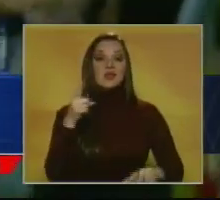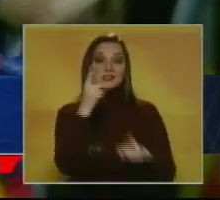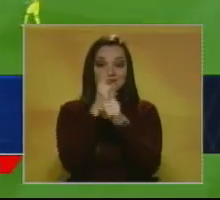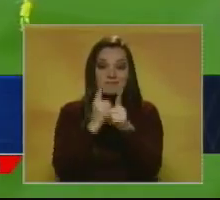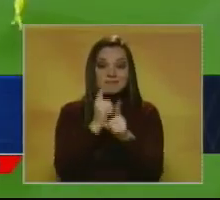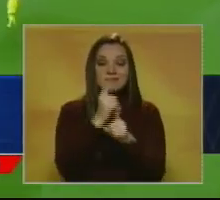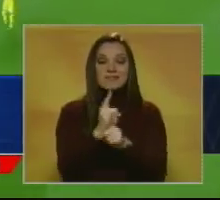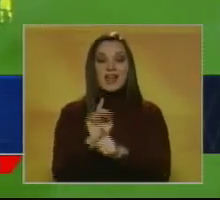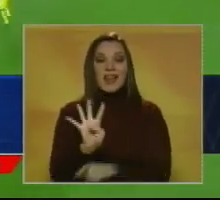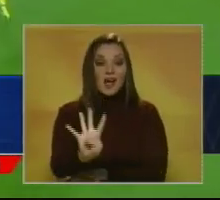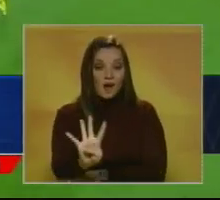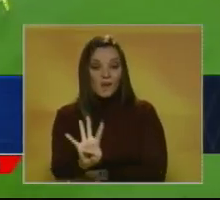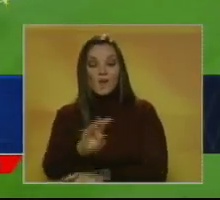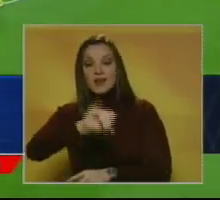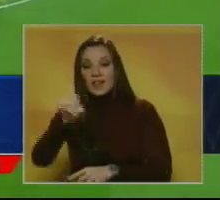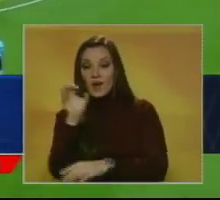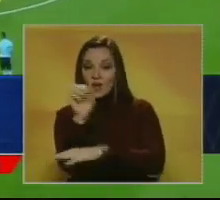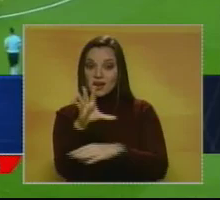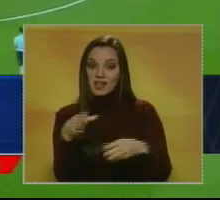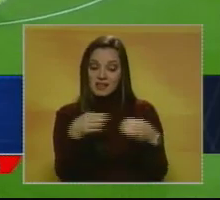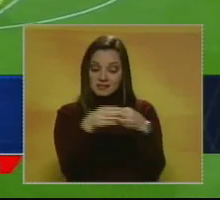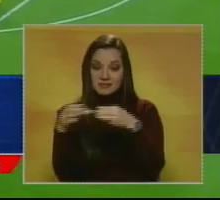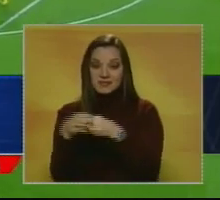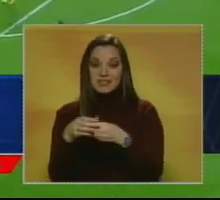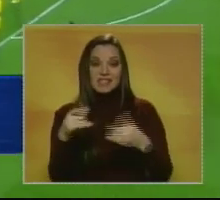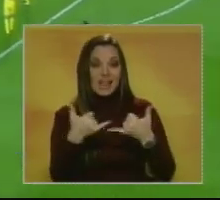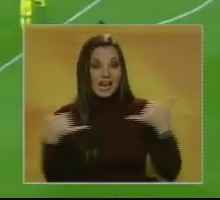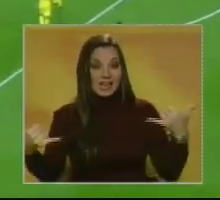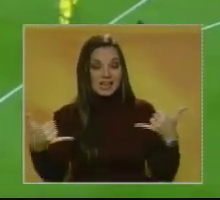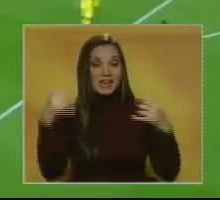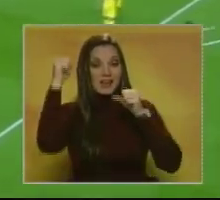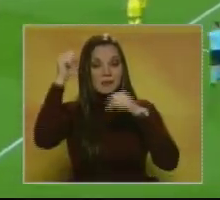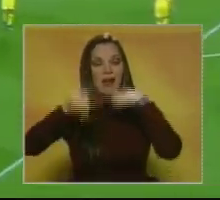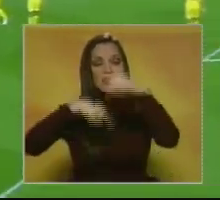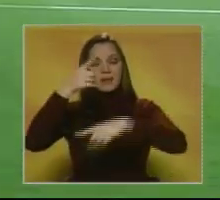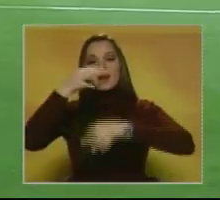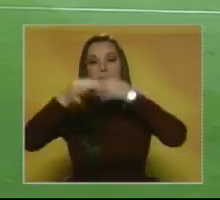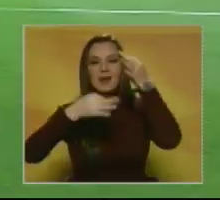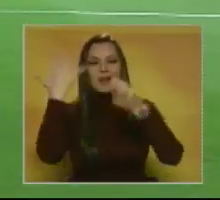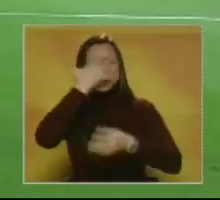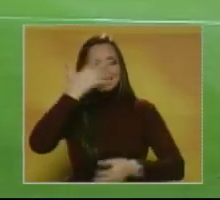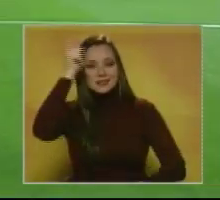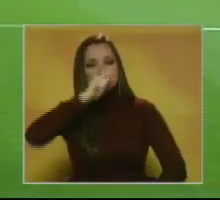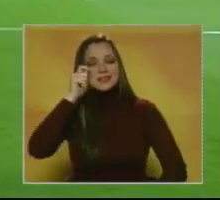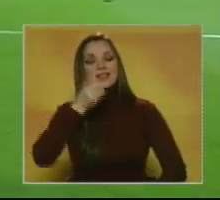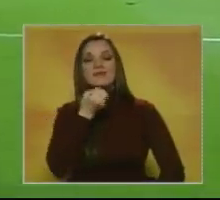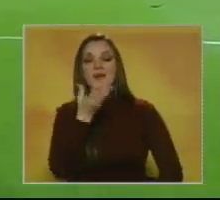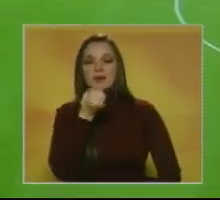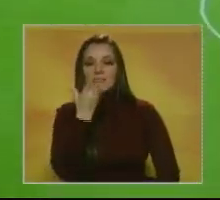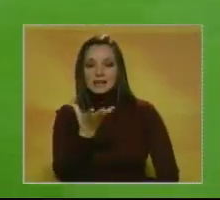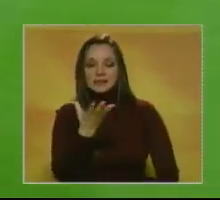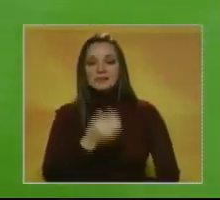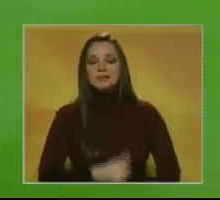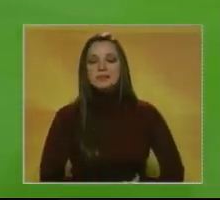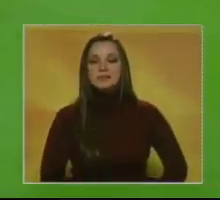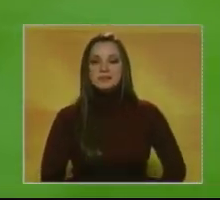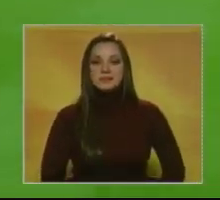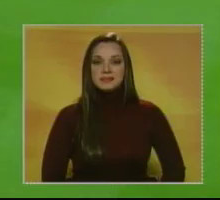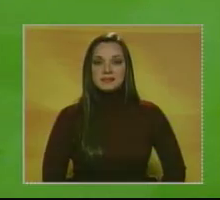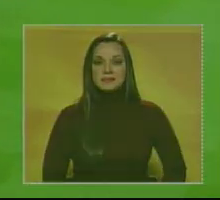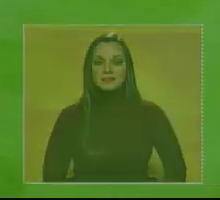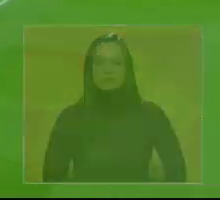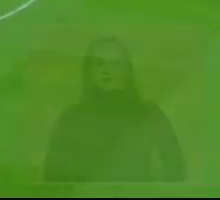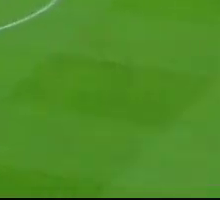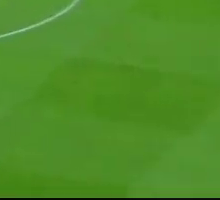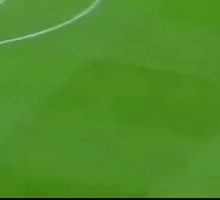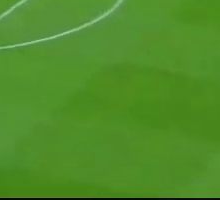impusieron en la cuarta jornada de la fase de grupos de la Liga de Campeones. En breve los detalles con Tony Cittadino.